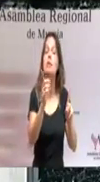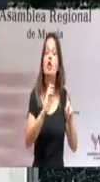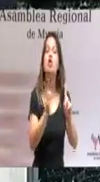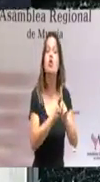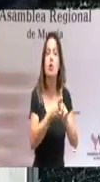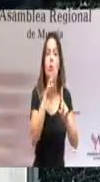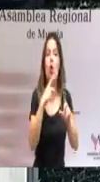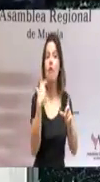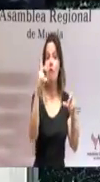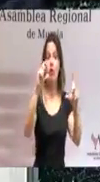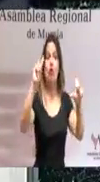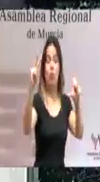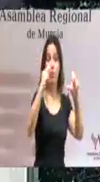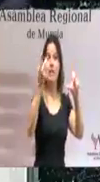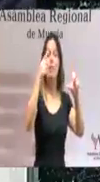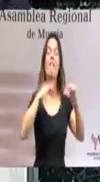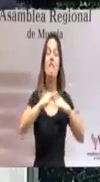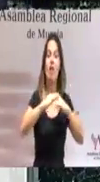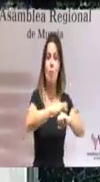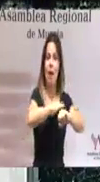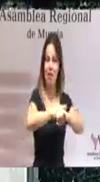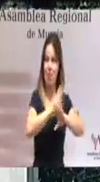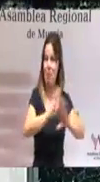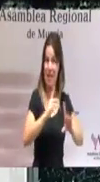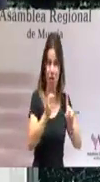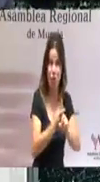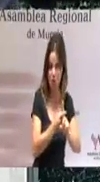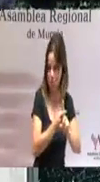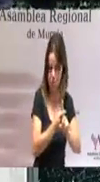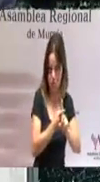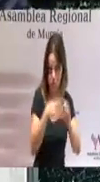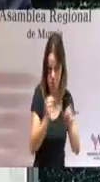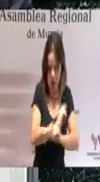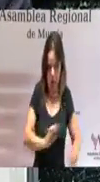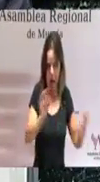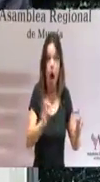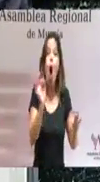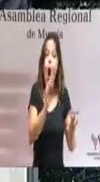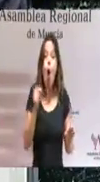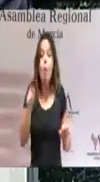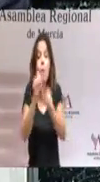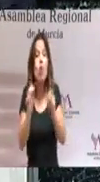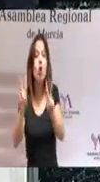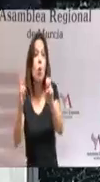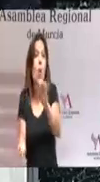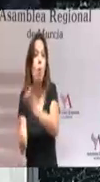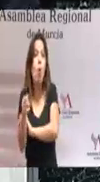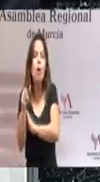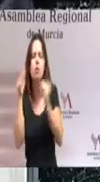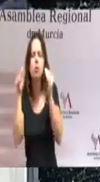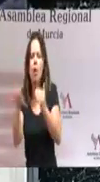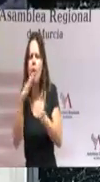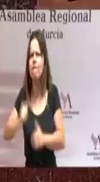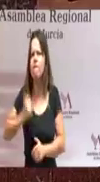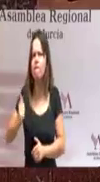asegurar que bañándose en el Mar Menor y haciéndose selfies no va a solucionar ningún problema, o frente a eso, un modelo nuevo que se centra en